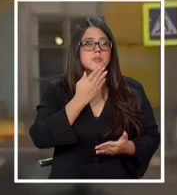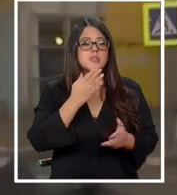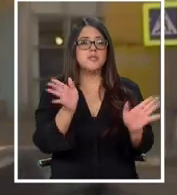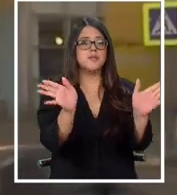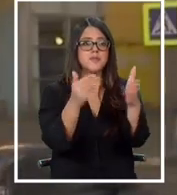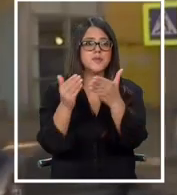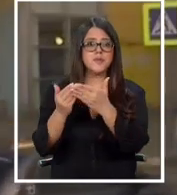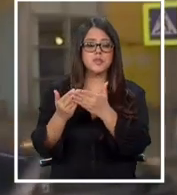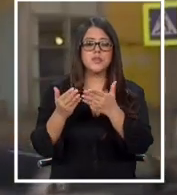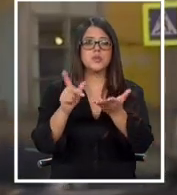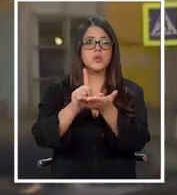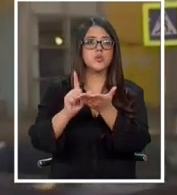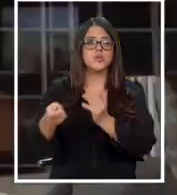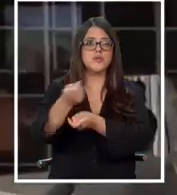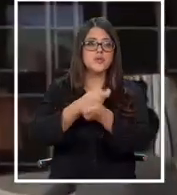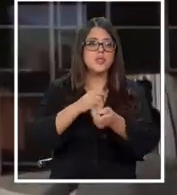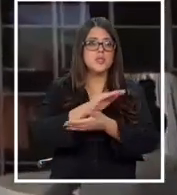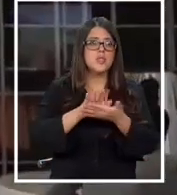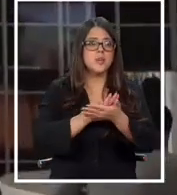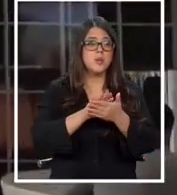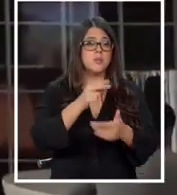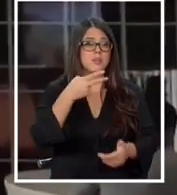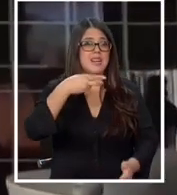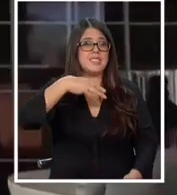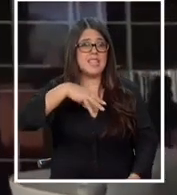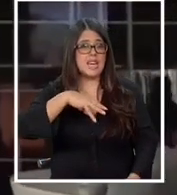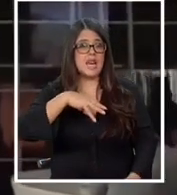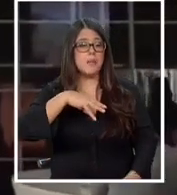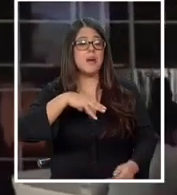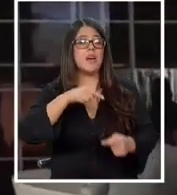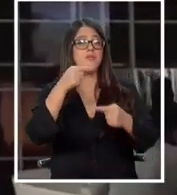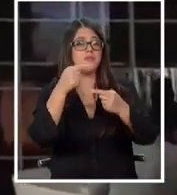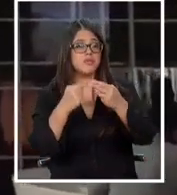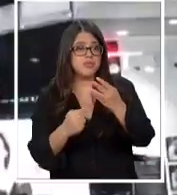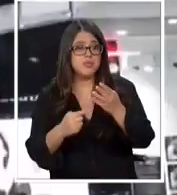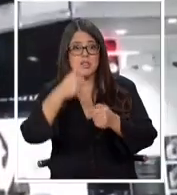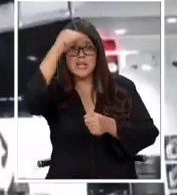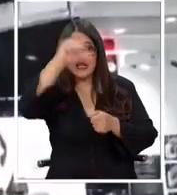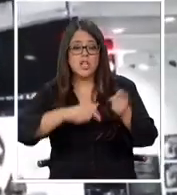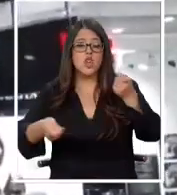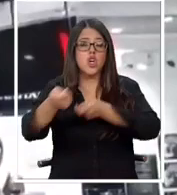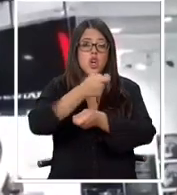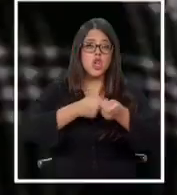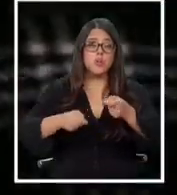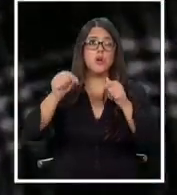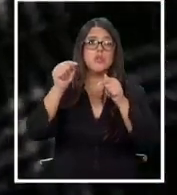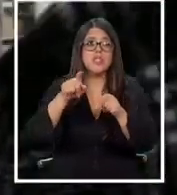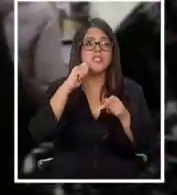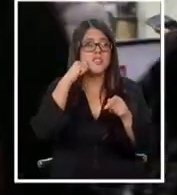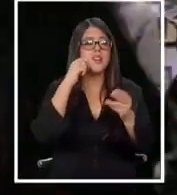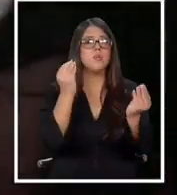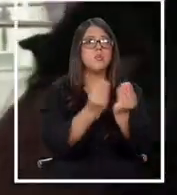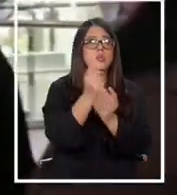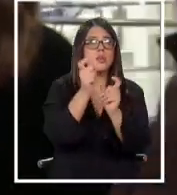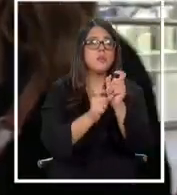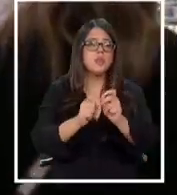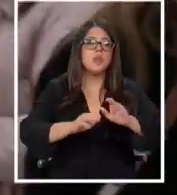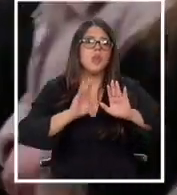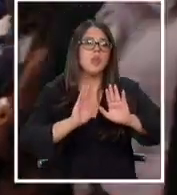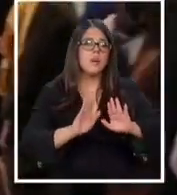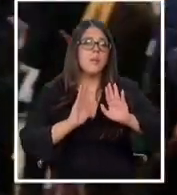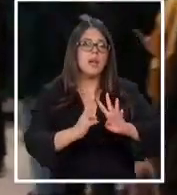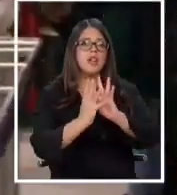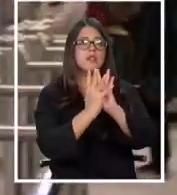cierre de tiendas comerciales como IKEA y H&M por sanciones económicas que tuvieron a cientos de personas esperando